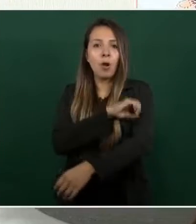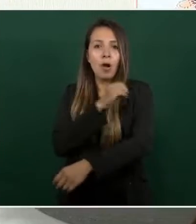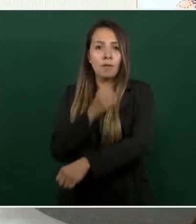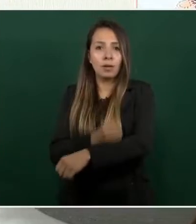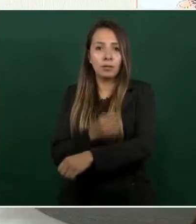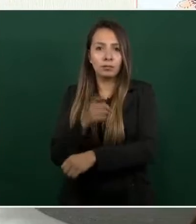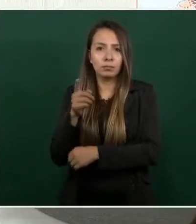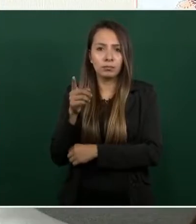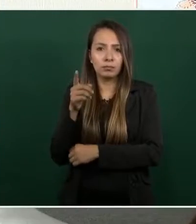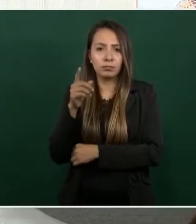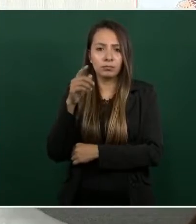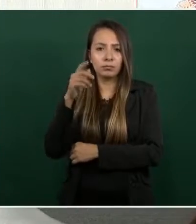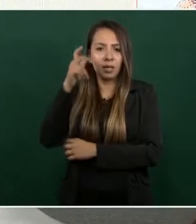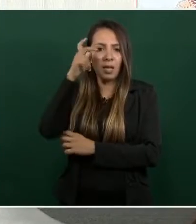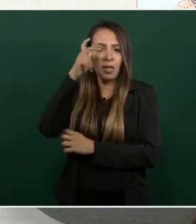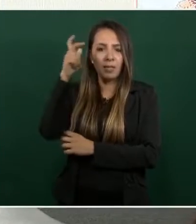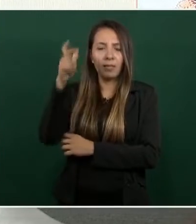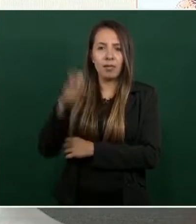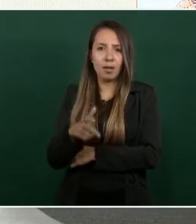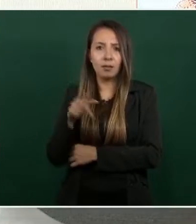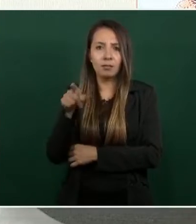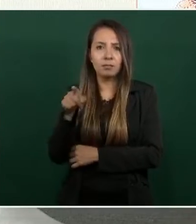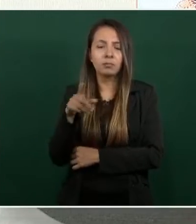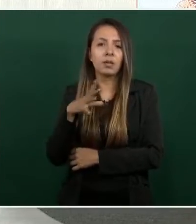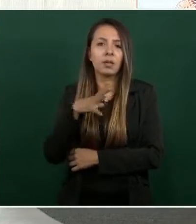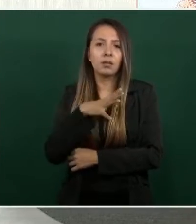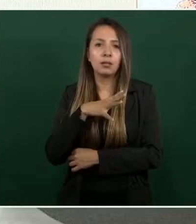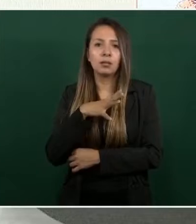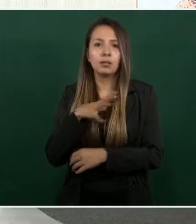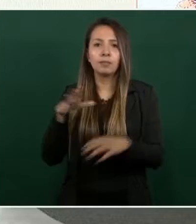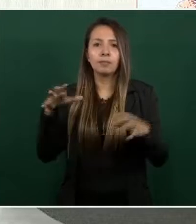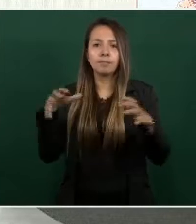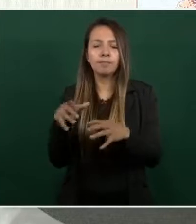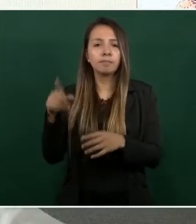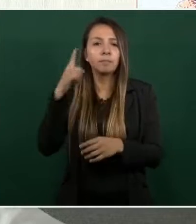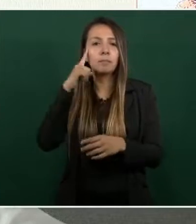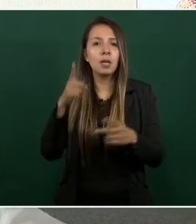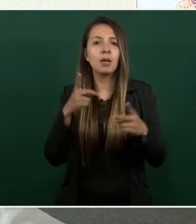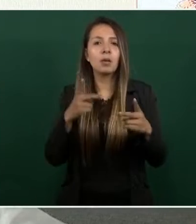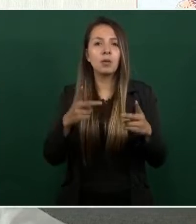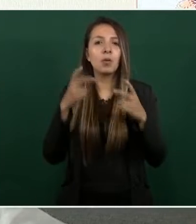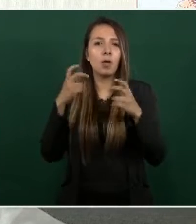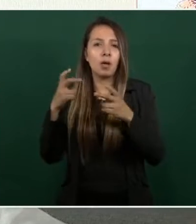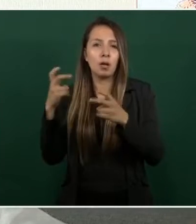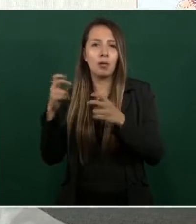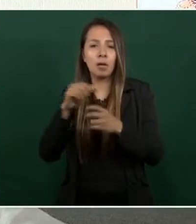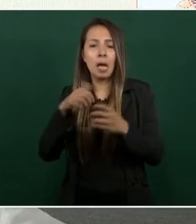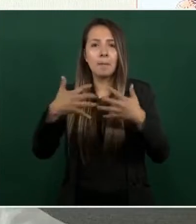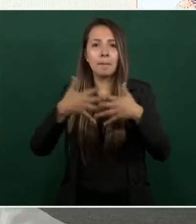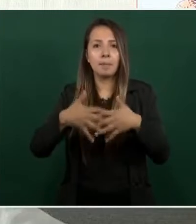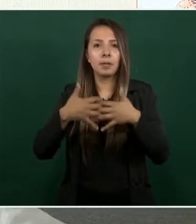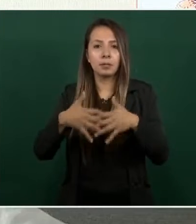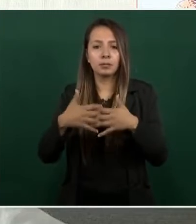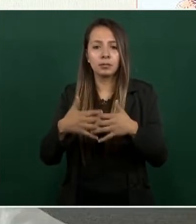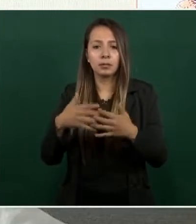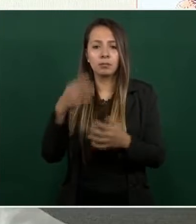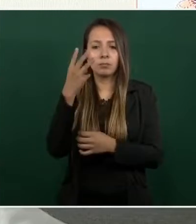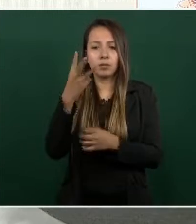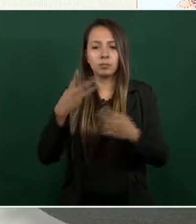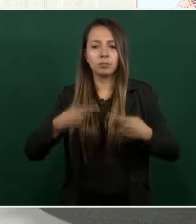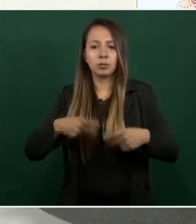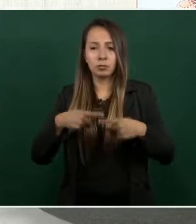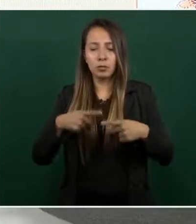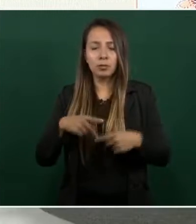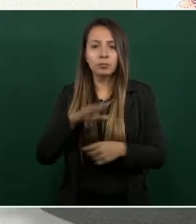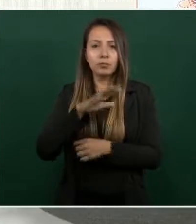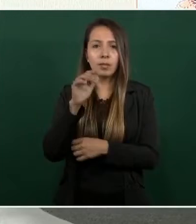también integrantes de una célula delictiva dedicada al robo de empresas, estas fueron 3 personas, y